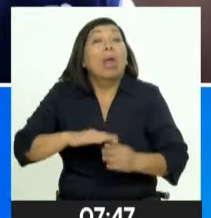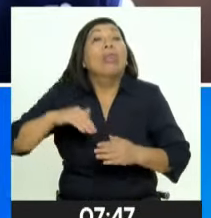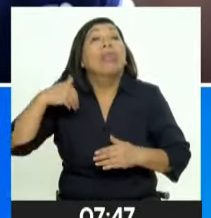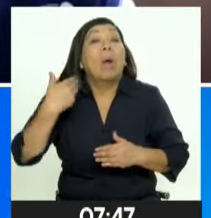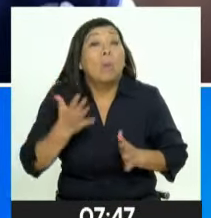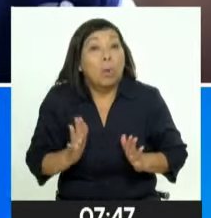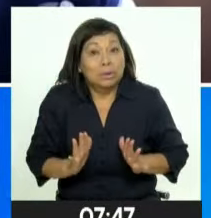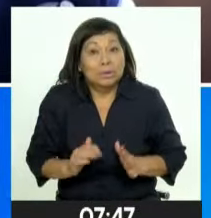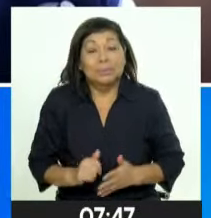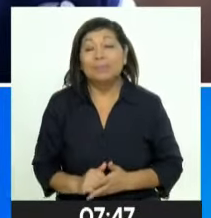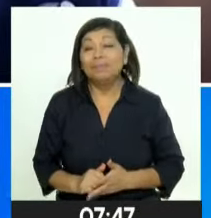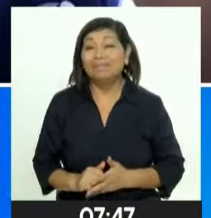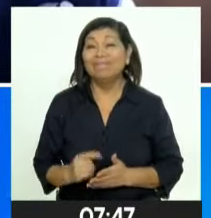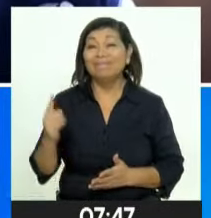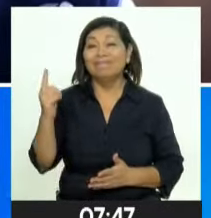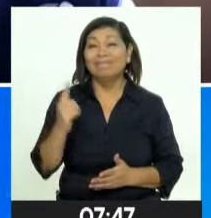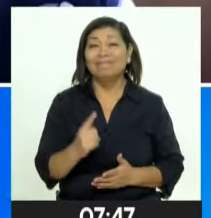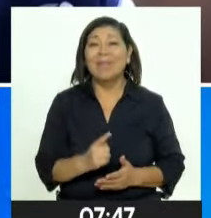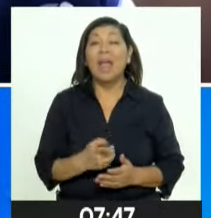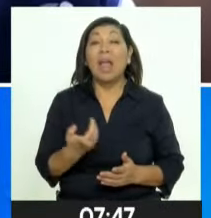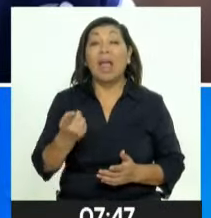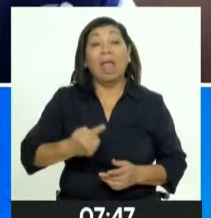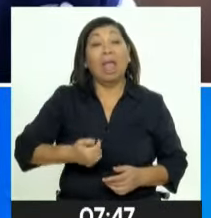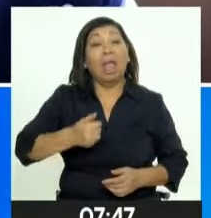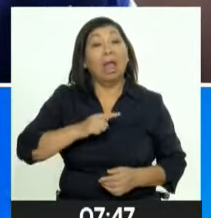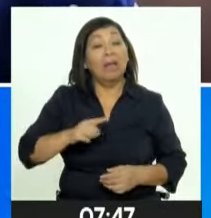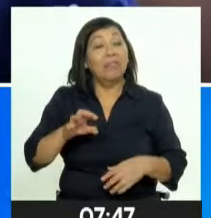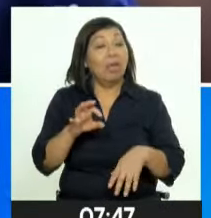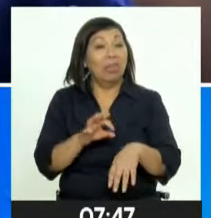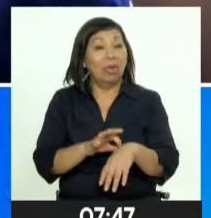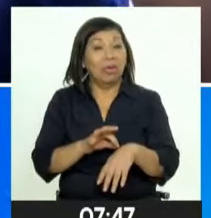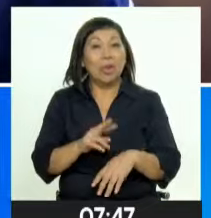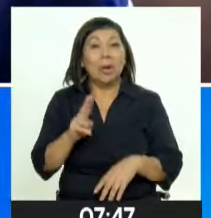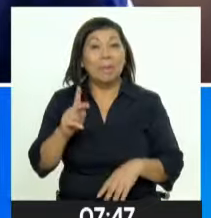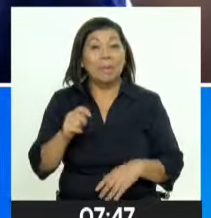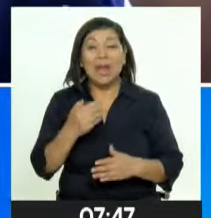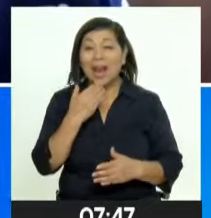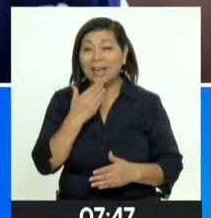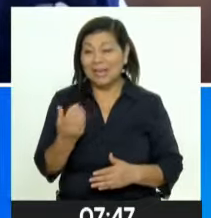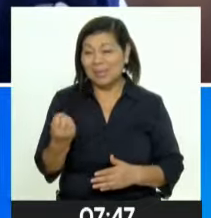poco a poco. Estuvo con nosotros Víctor Suárez, jefe del Instituto Nacional de Salud. Muchas gracias.